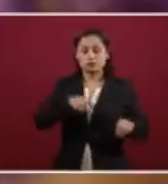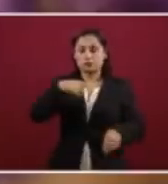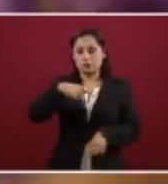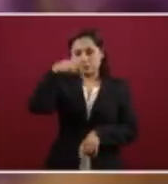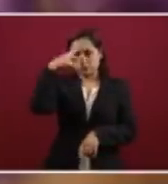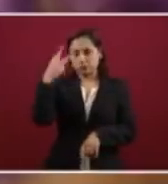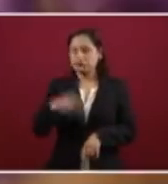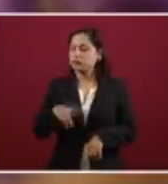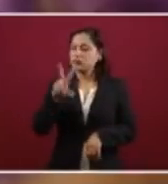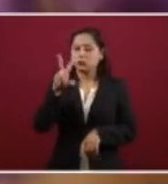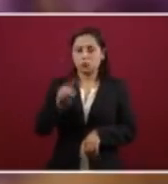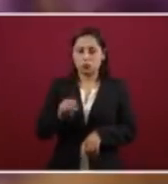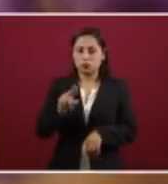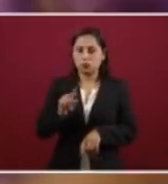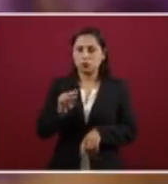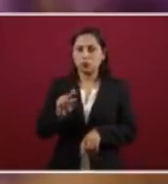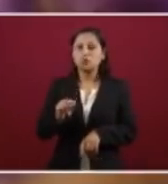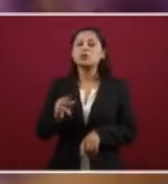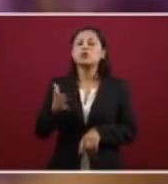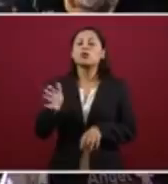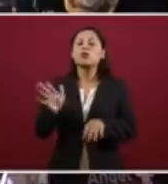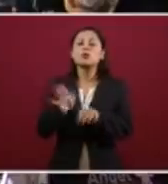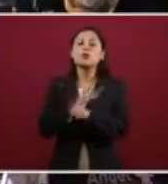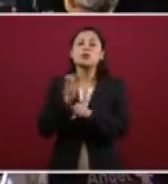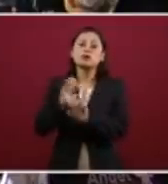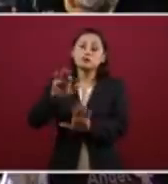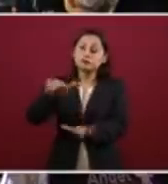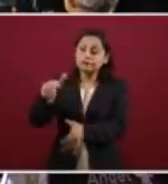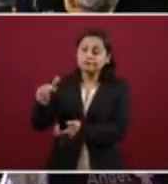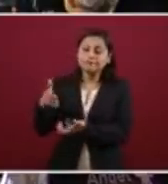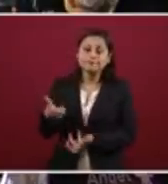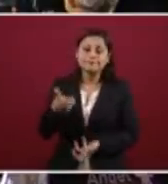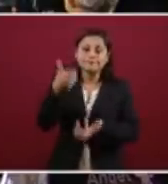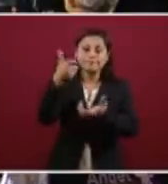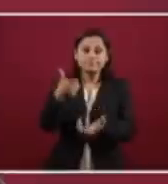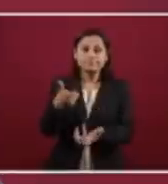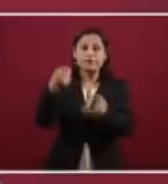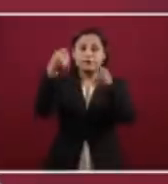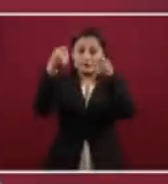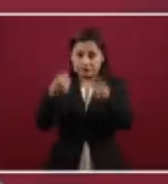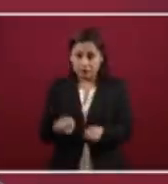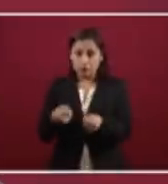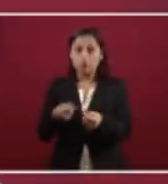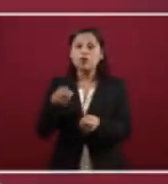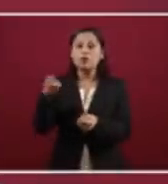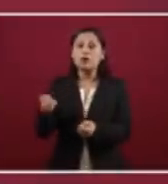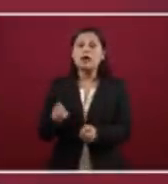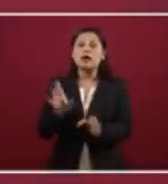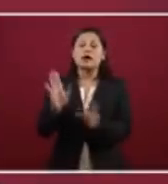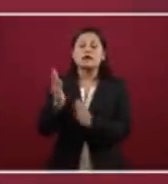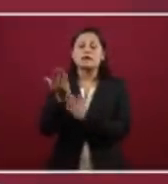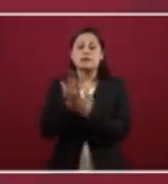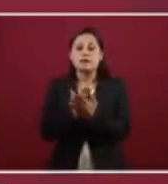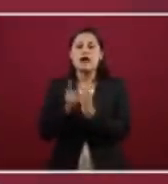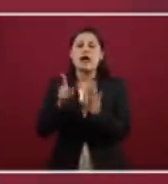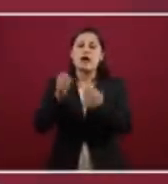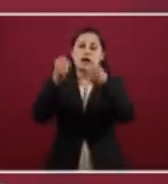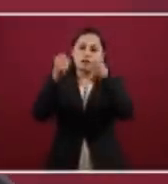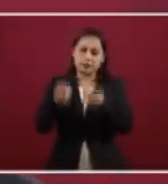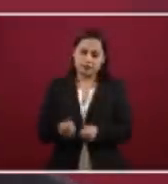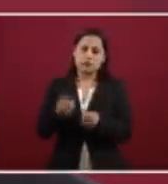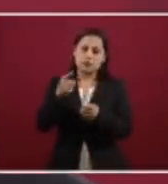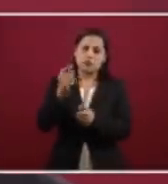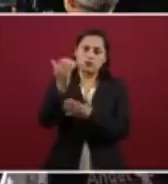forma, el riesgo global disminuye y el seguro se hace más barato. Estos son tipos de seguros que seguimos que seguir operando